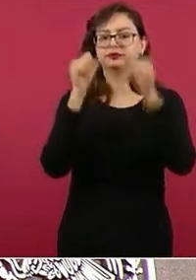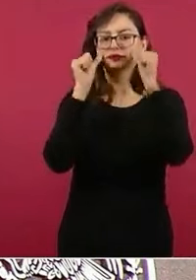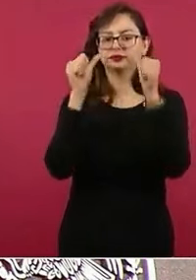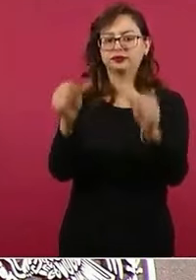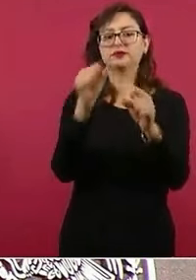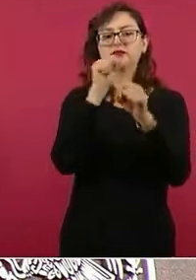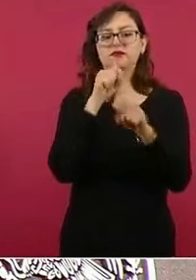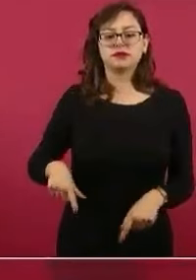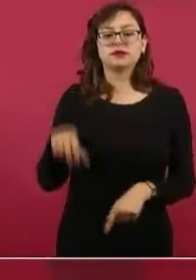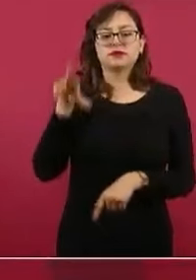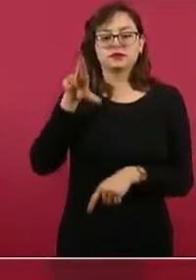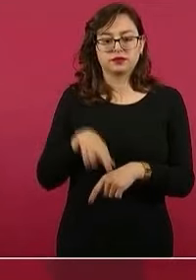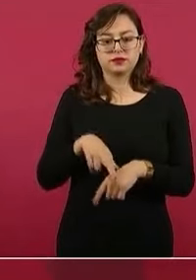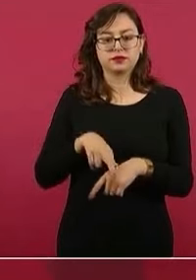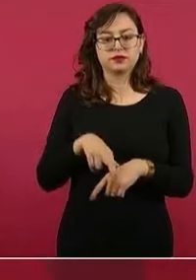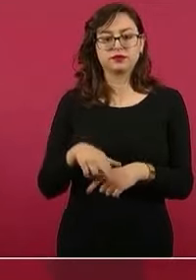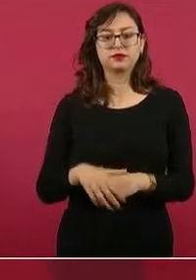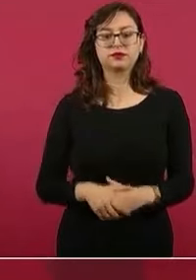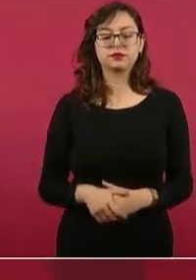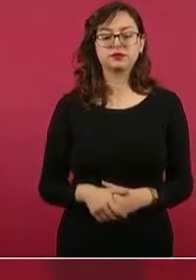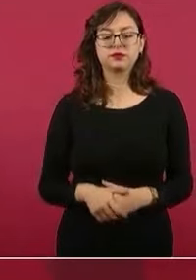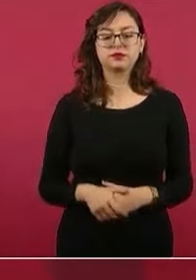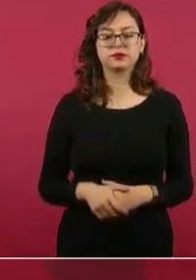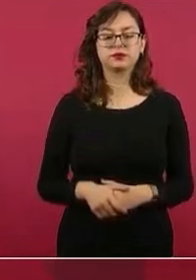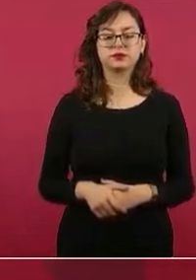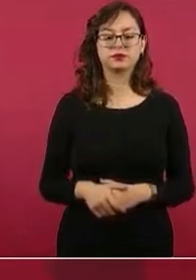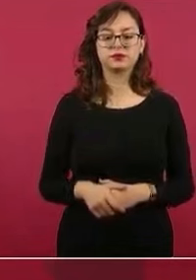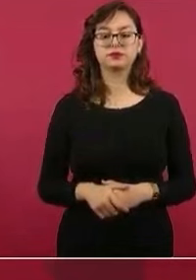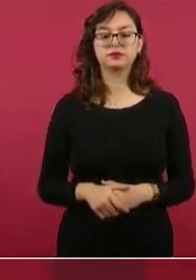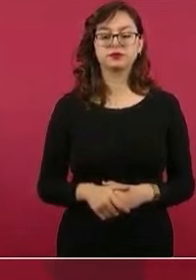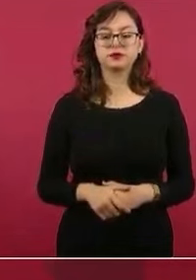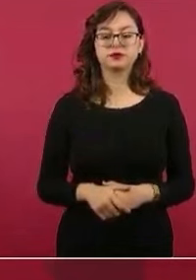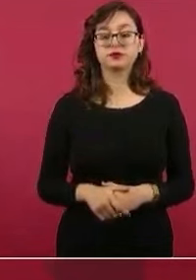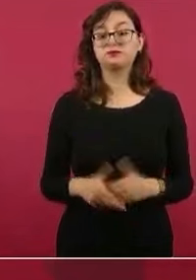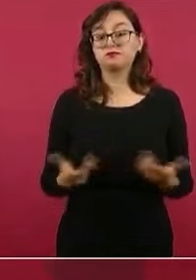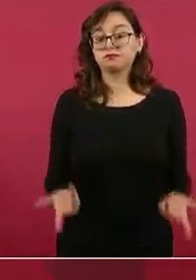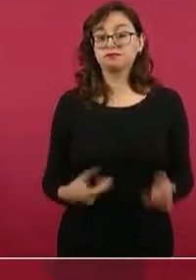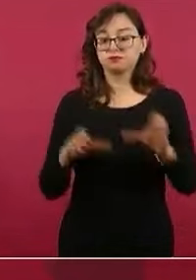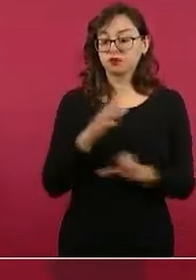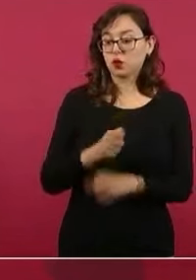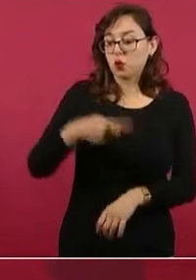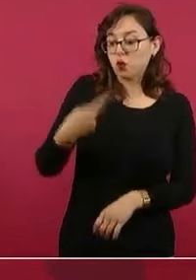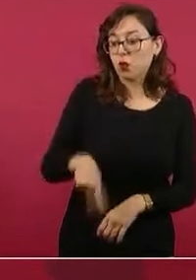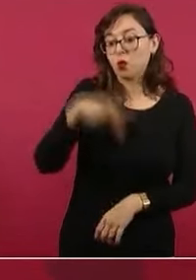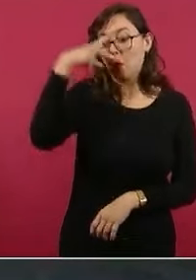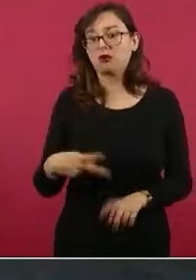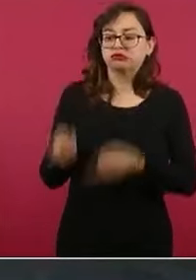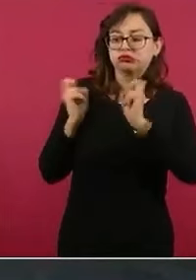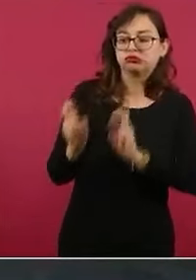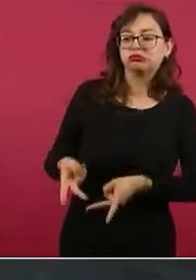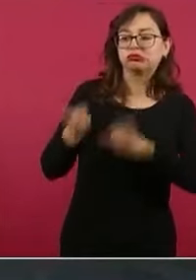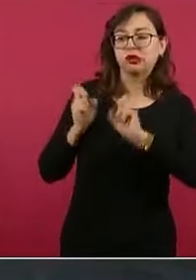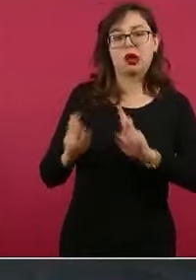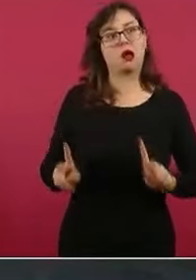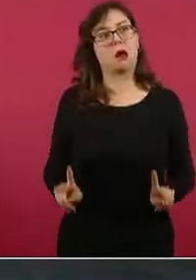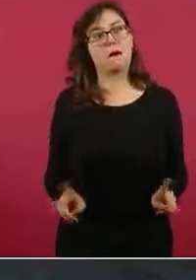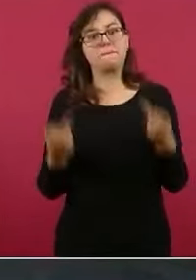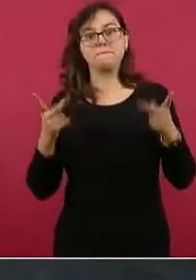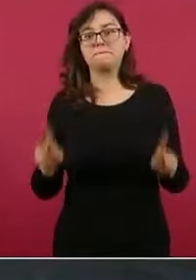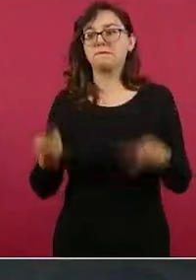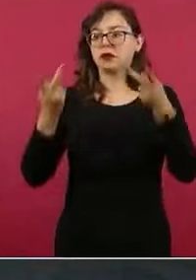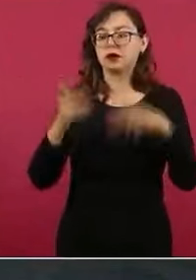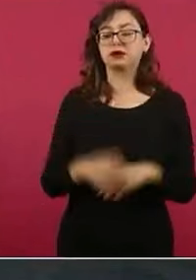al gobernador. Y acerca de las subastas de piezas arqueológicas, hay una campaña de el